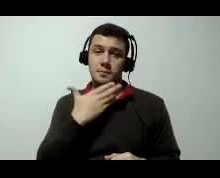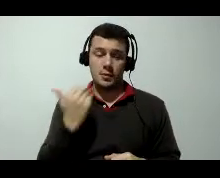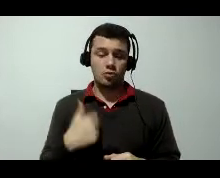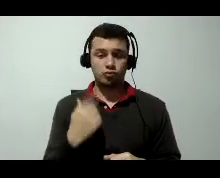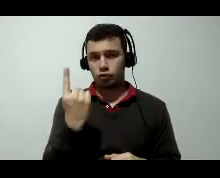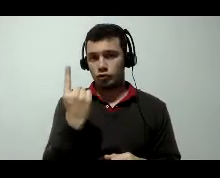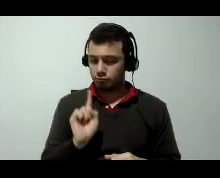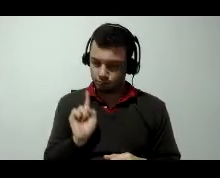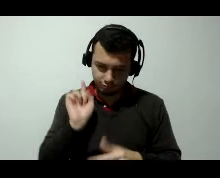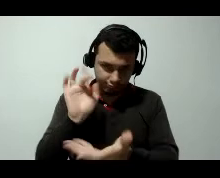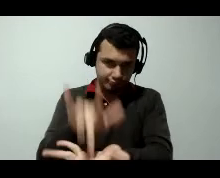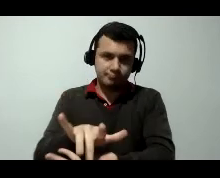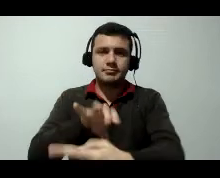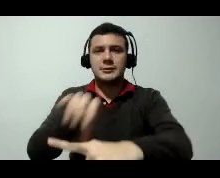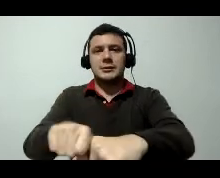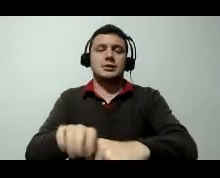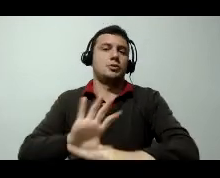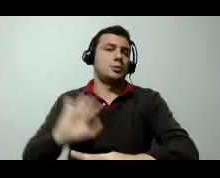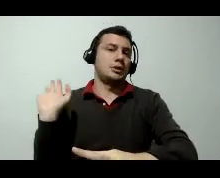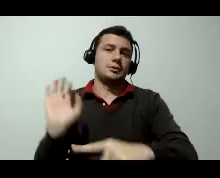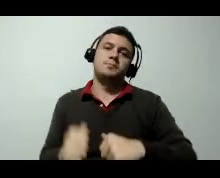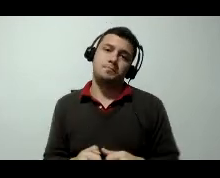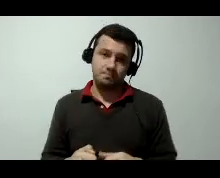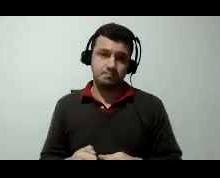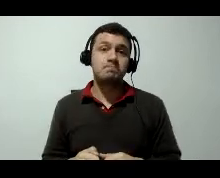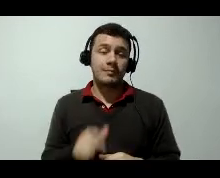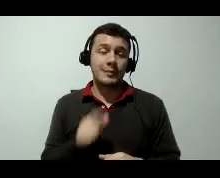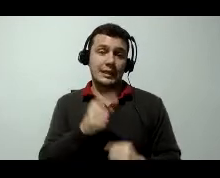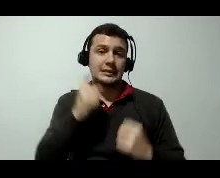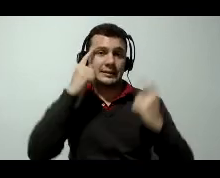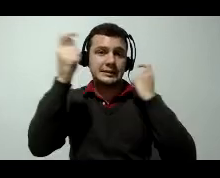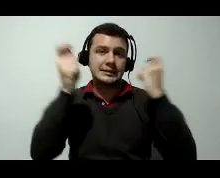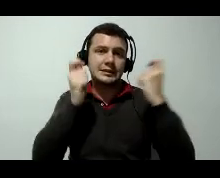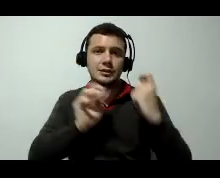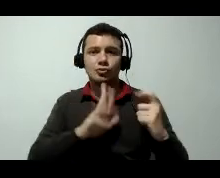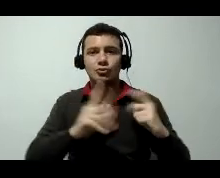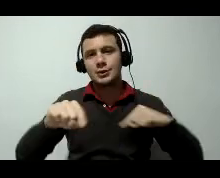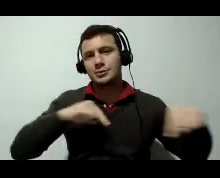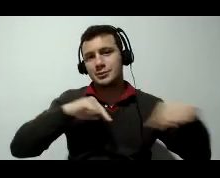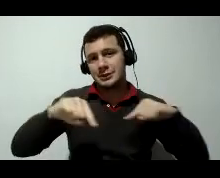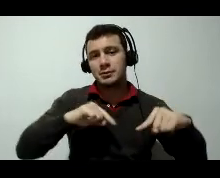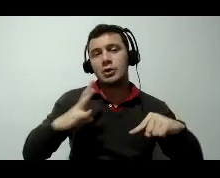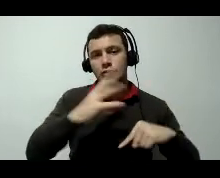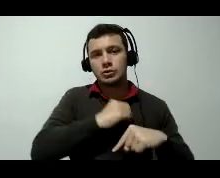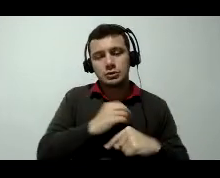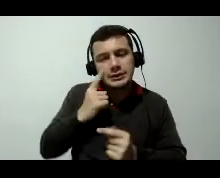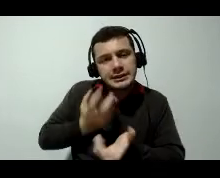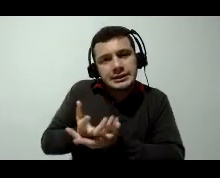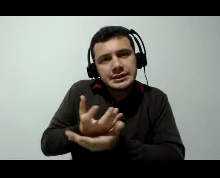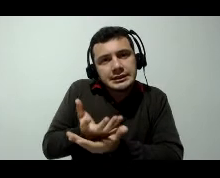persona que necesita su atención, y esas son una de las estrategias administrativas que buscamos para reducir el